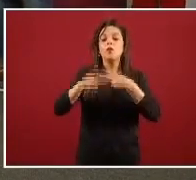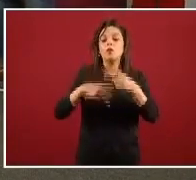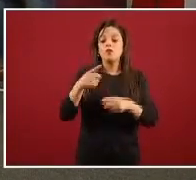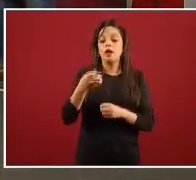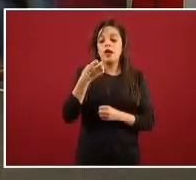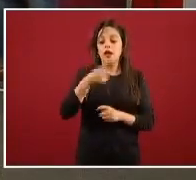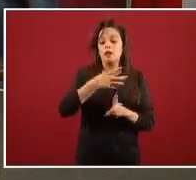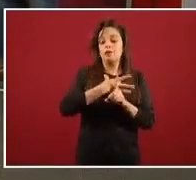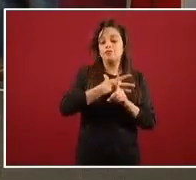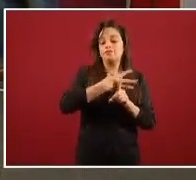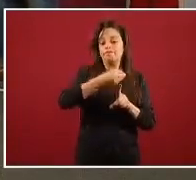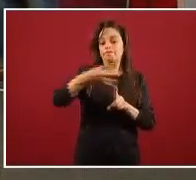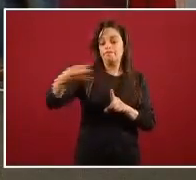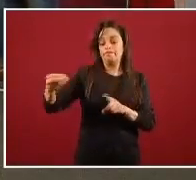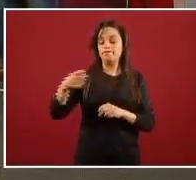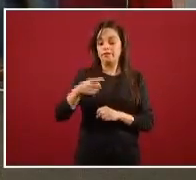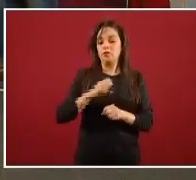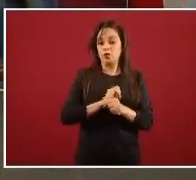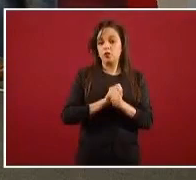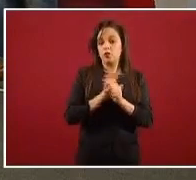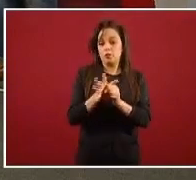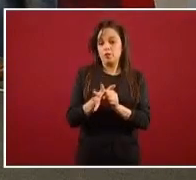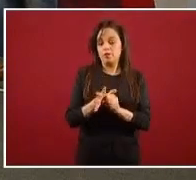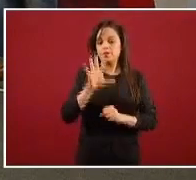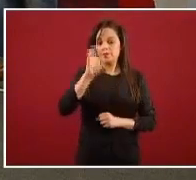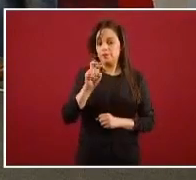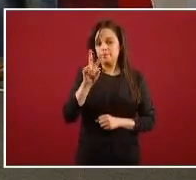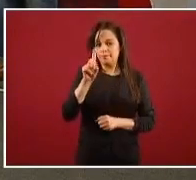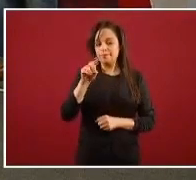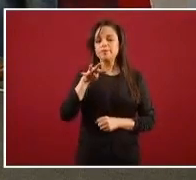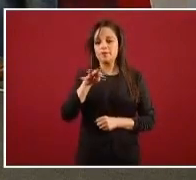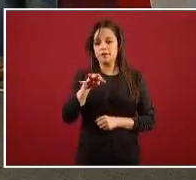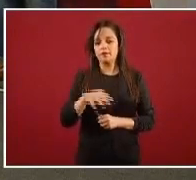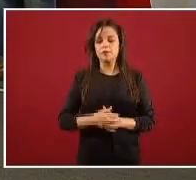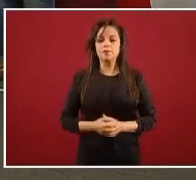esta enfermedad COVID-19.